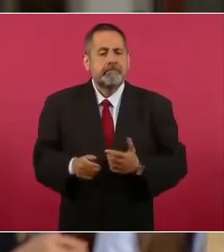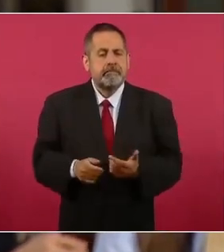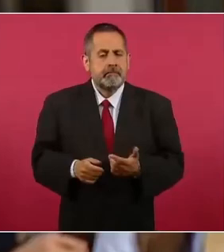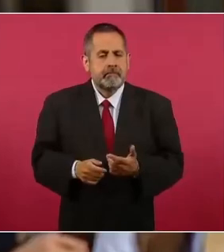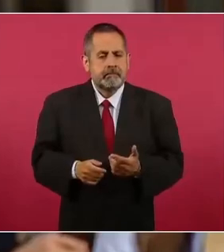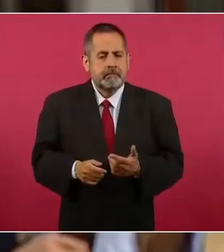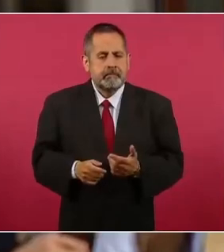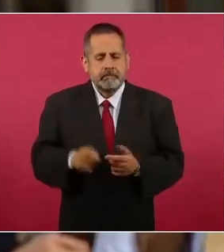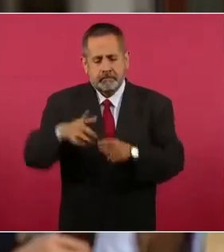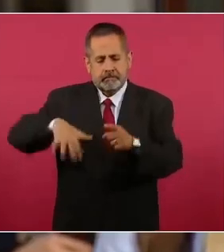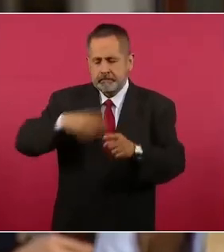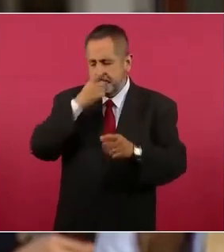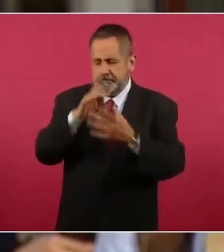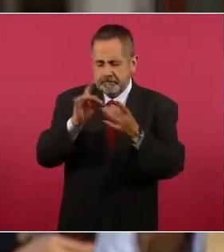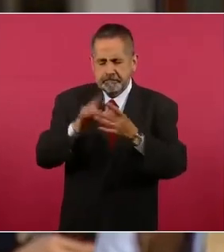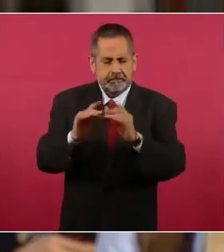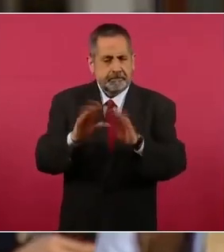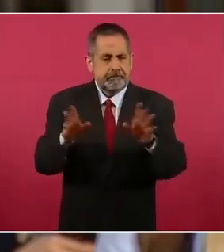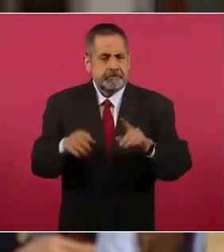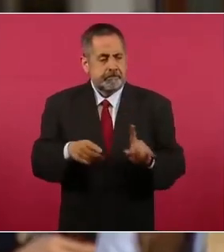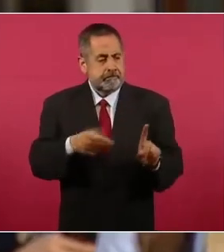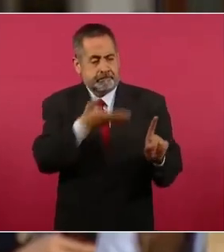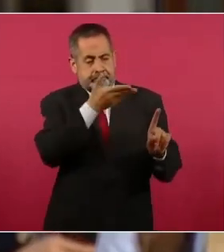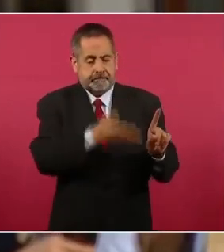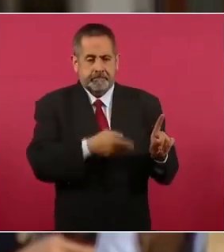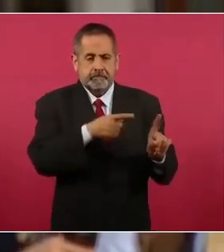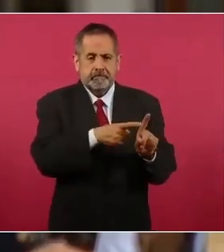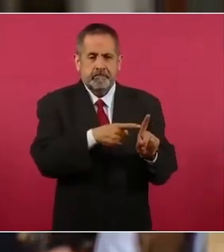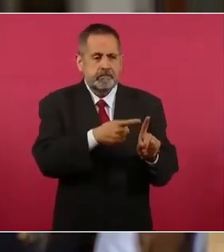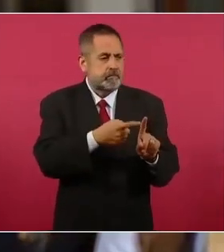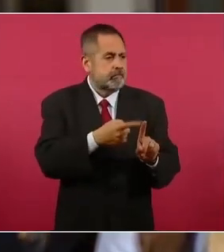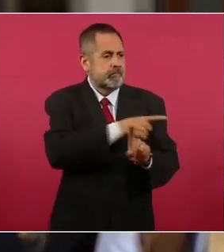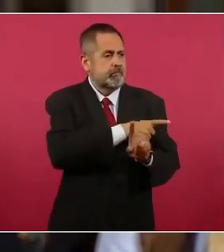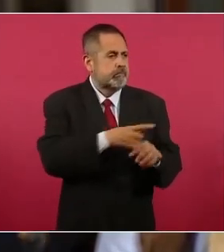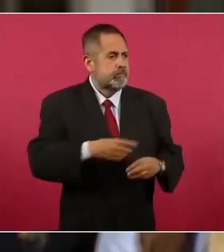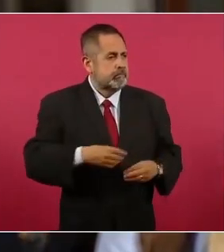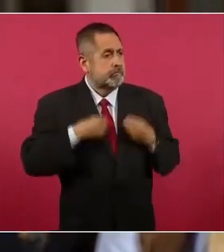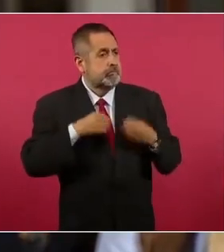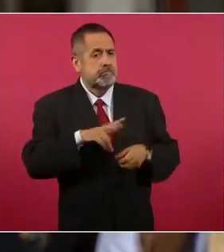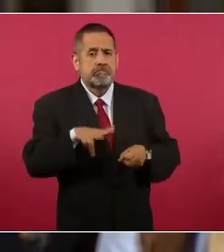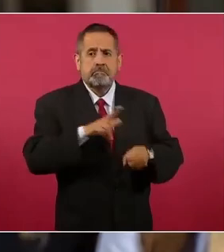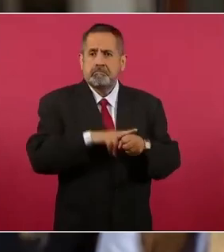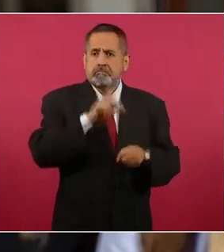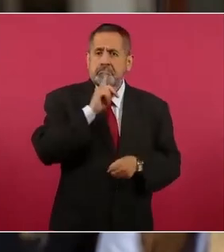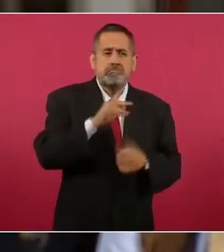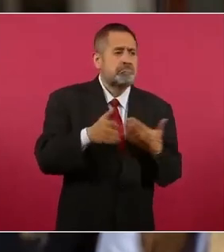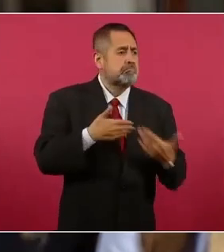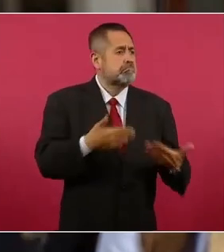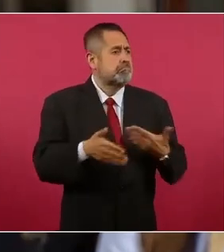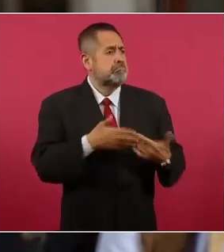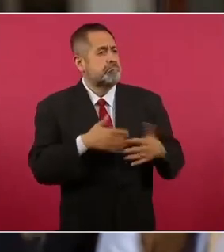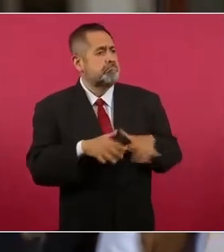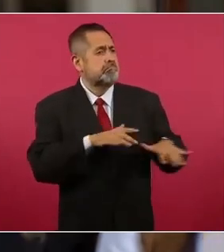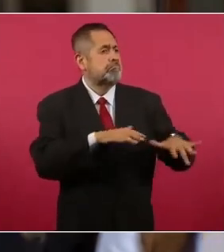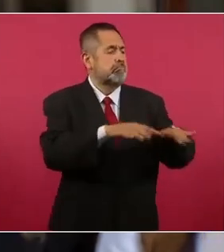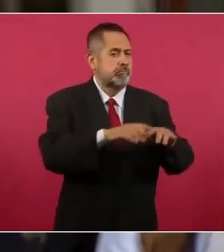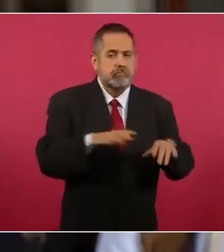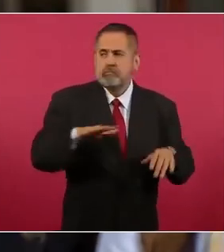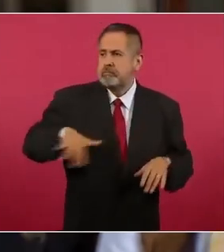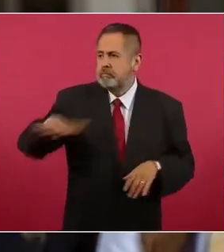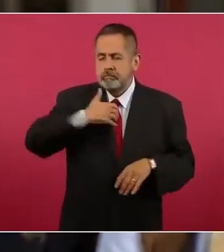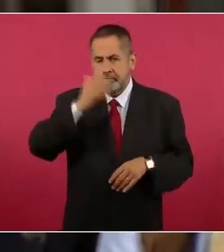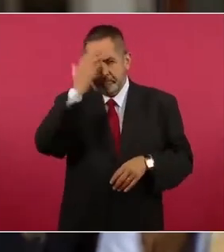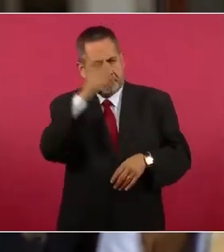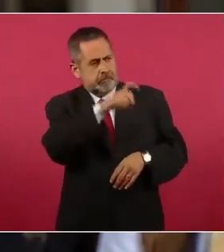ya mencionaba, presidente, que este personaje pues tenía una vida, llama la atención, porque la comunidad lo